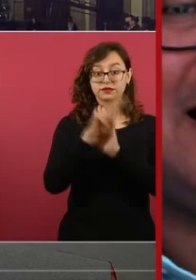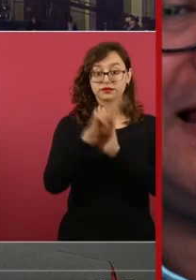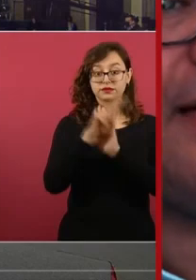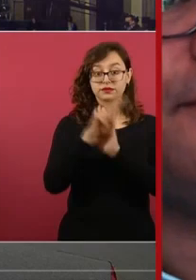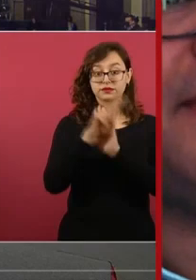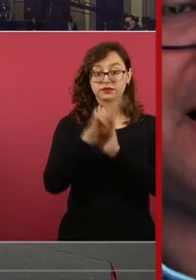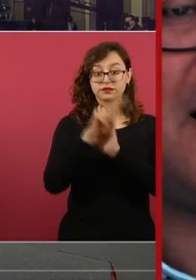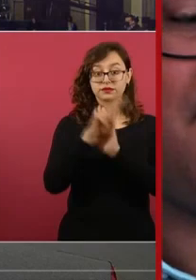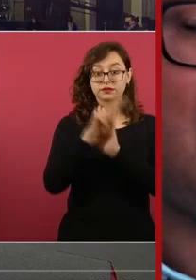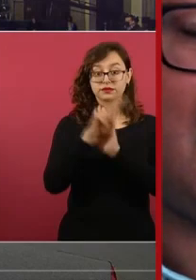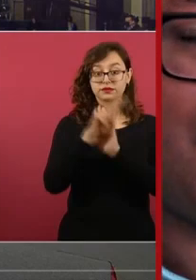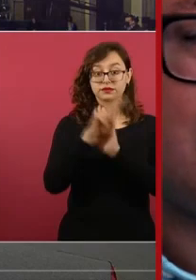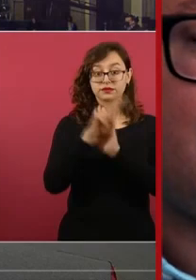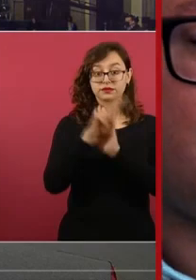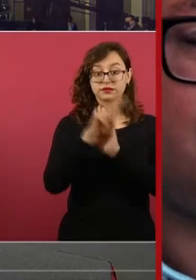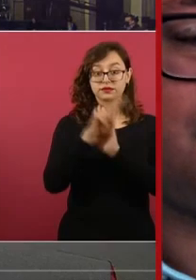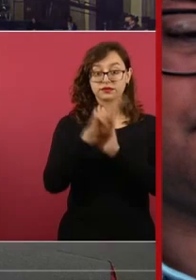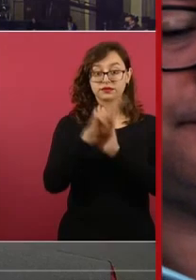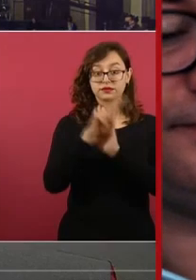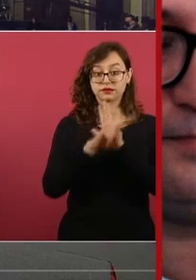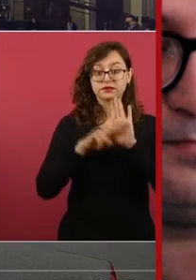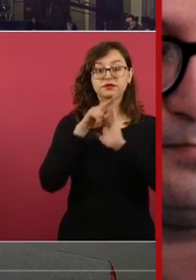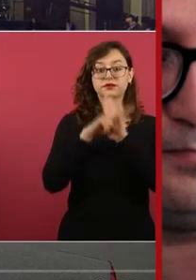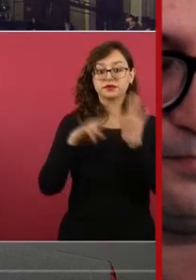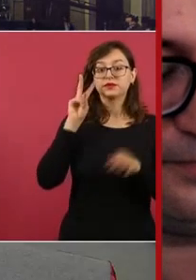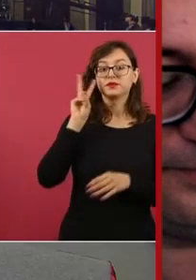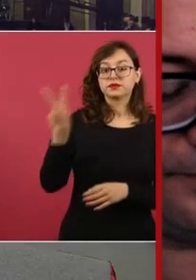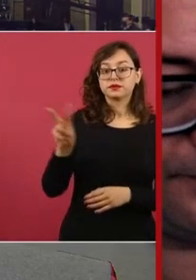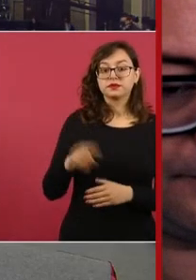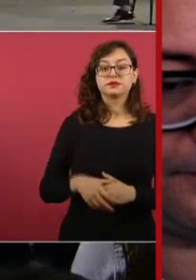la gente que va a operar la refinería. Vamos a verlo.